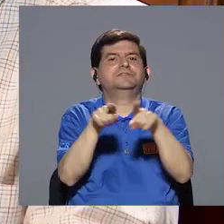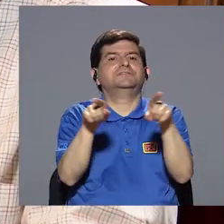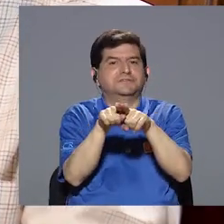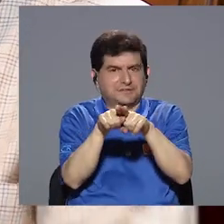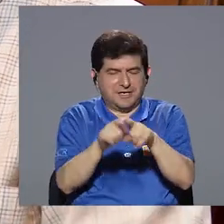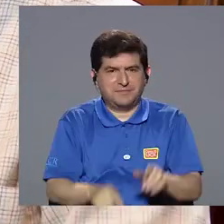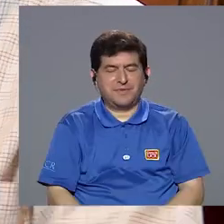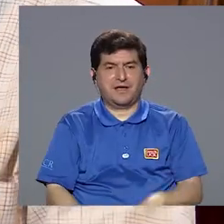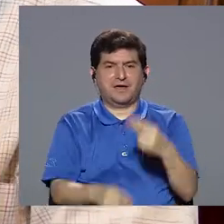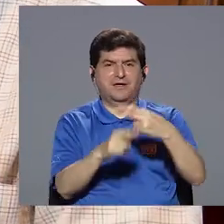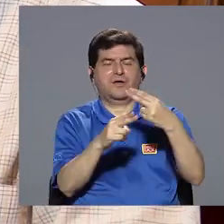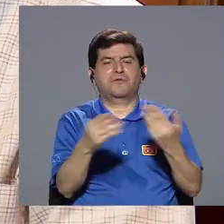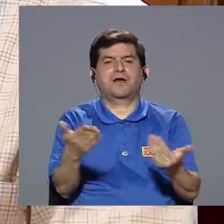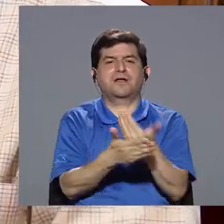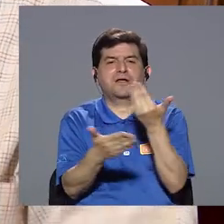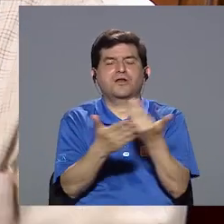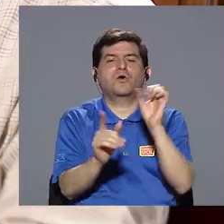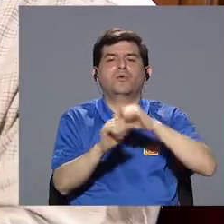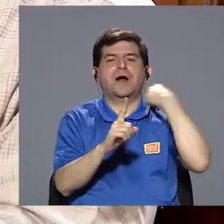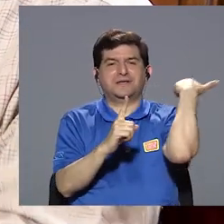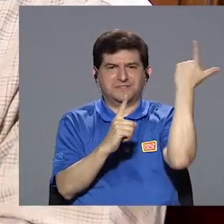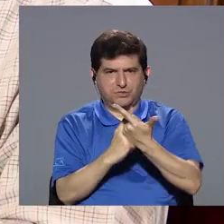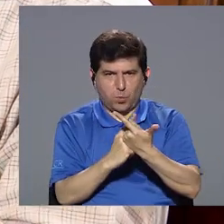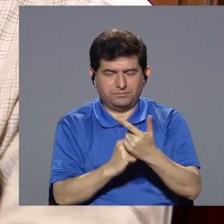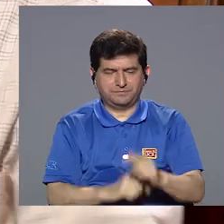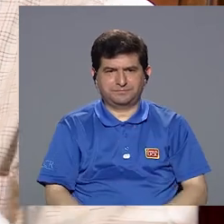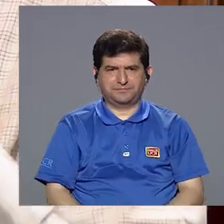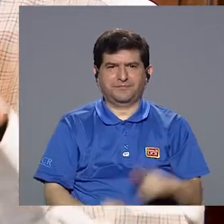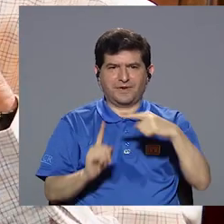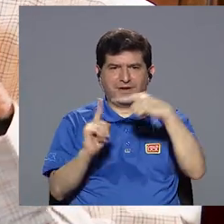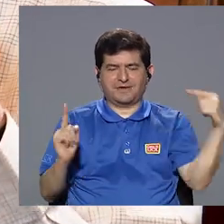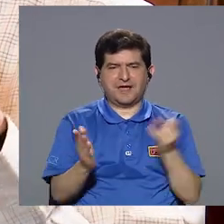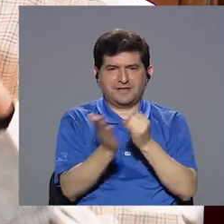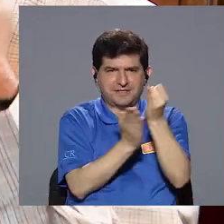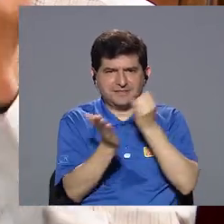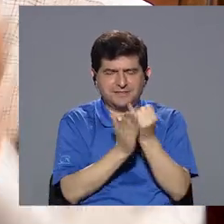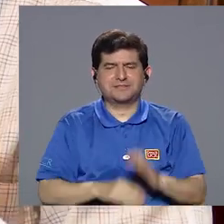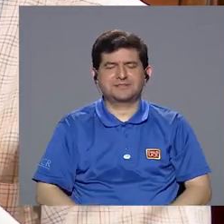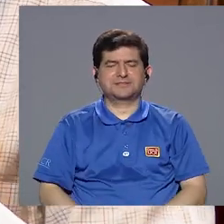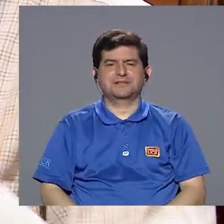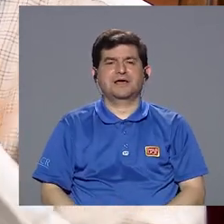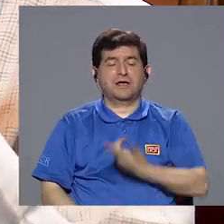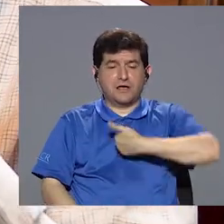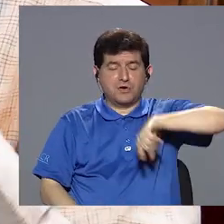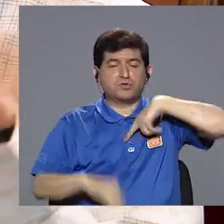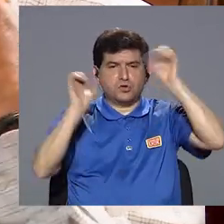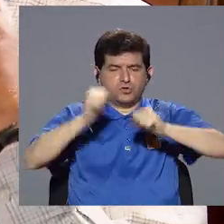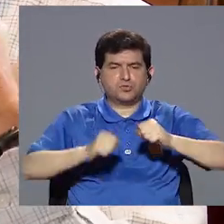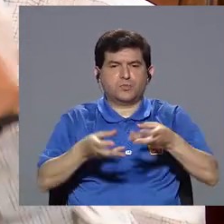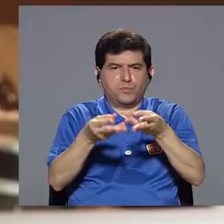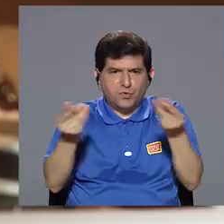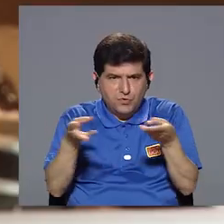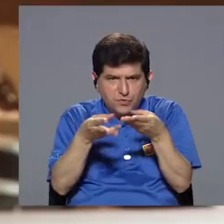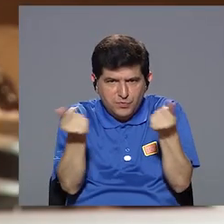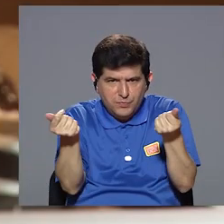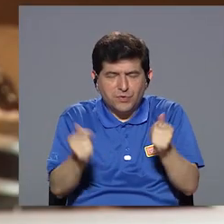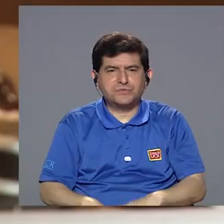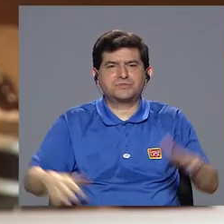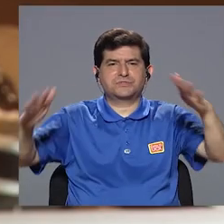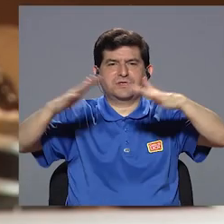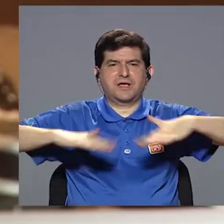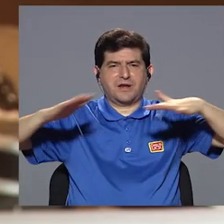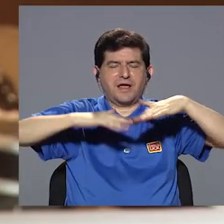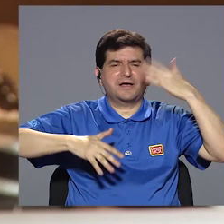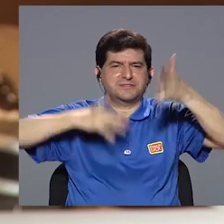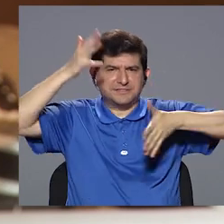económico sino también a lo que se ha llamado de innovación social es decir como desde la investigación desde la academia podemos generar